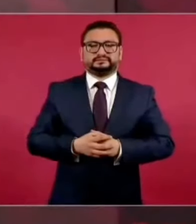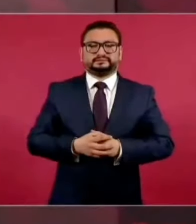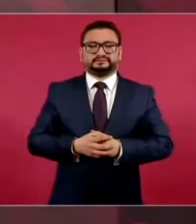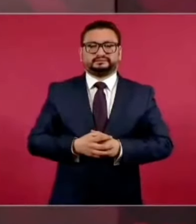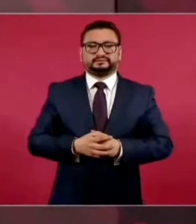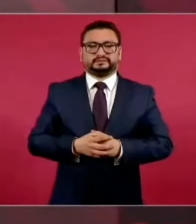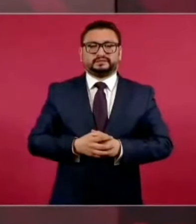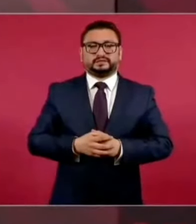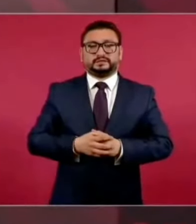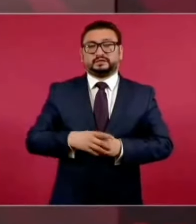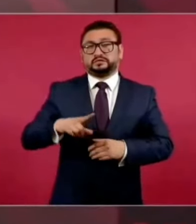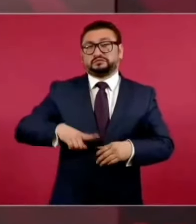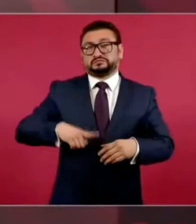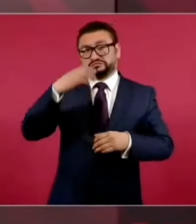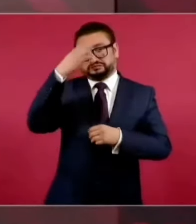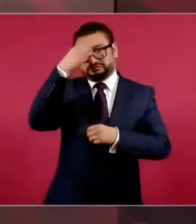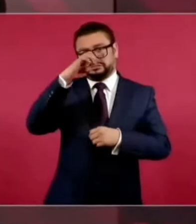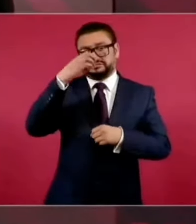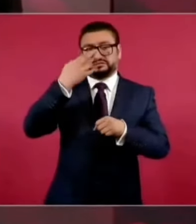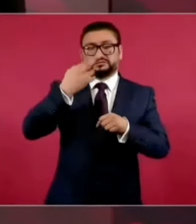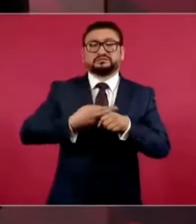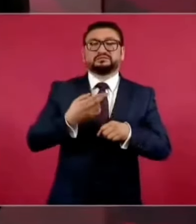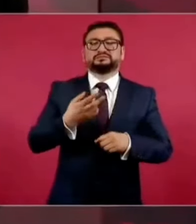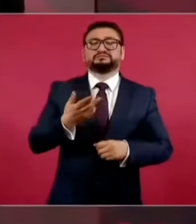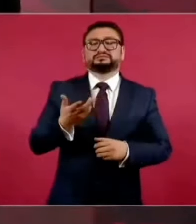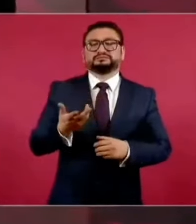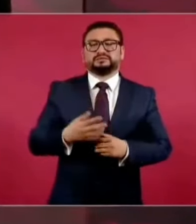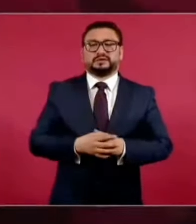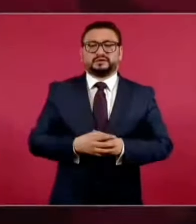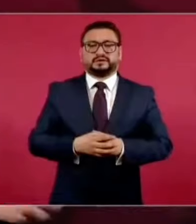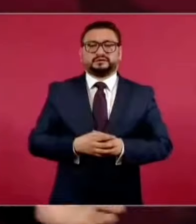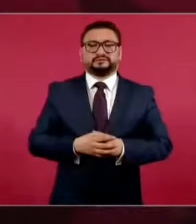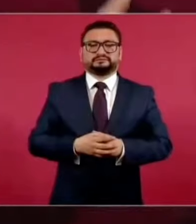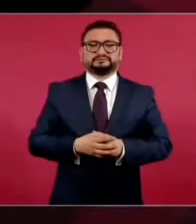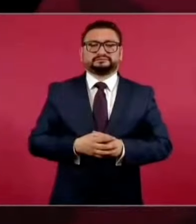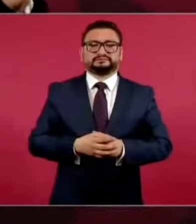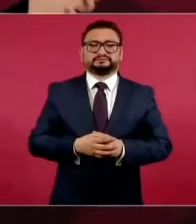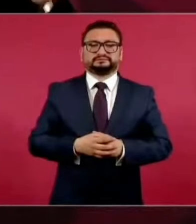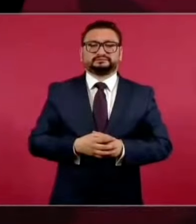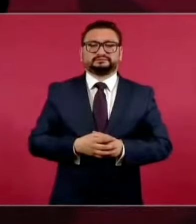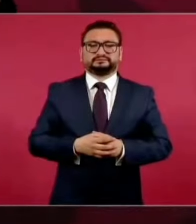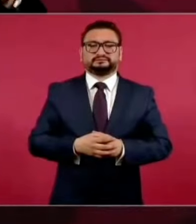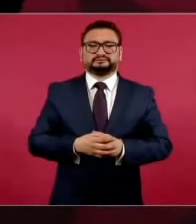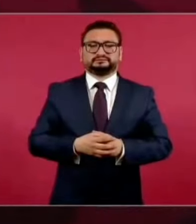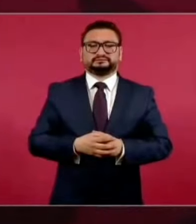de gobiernos extranjeros y con